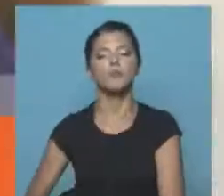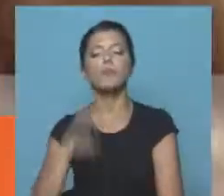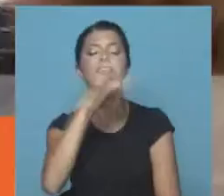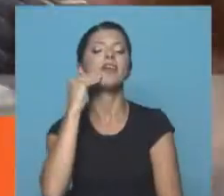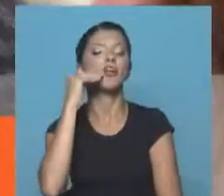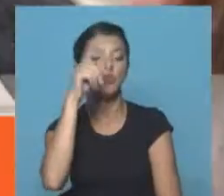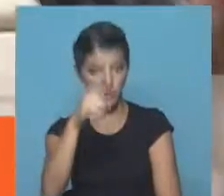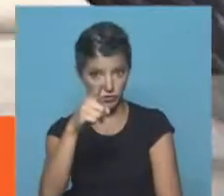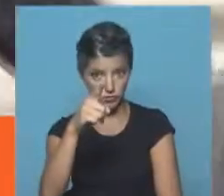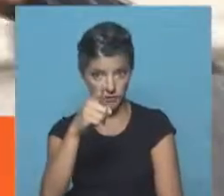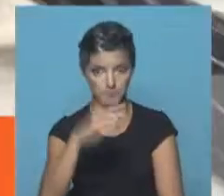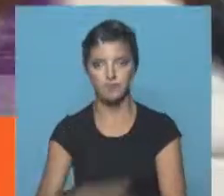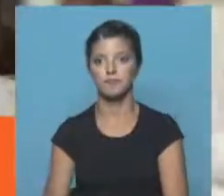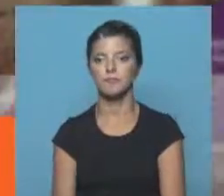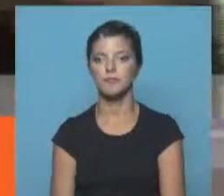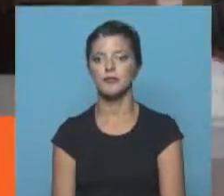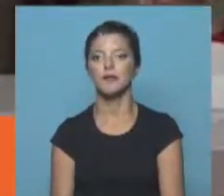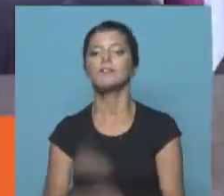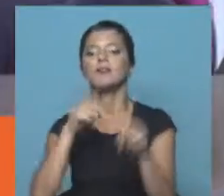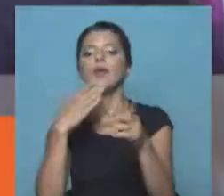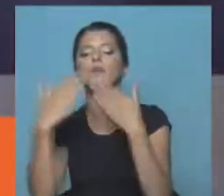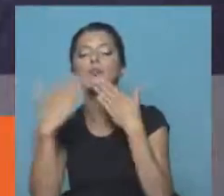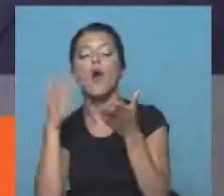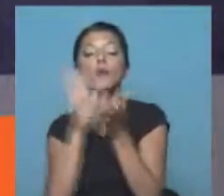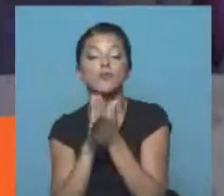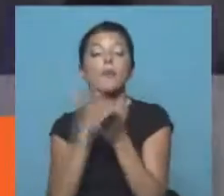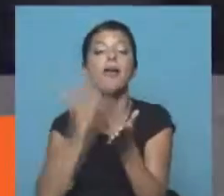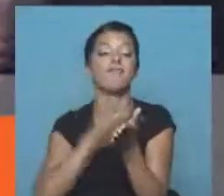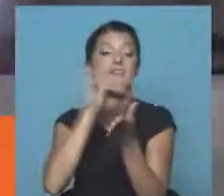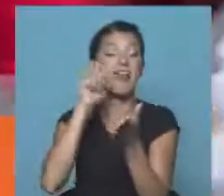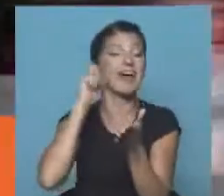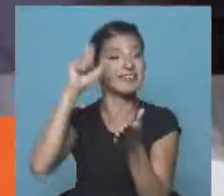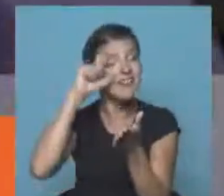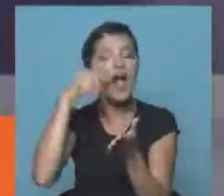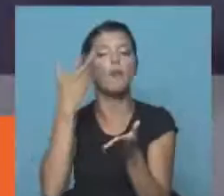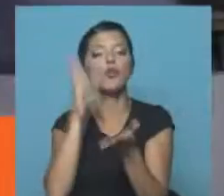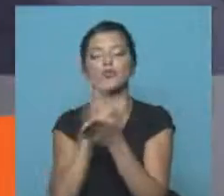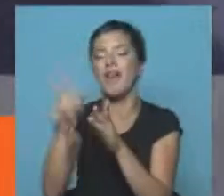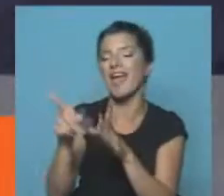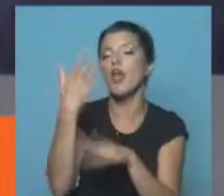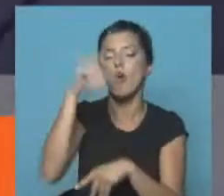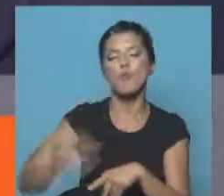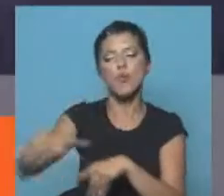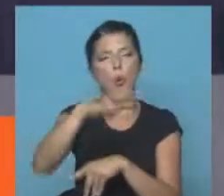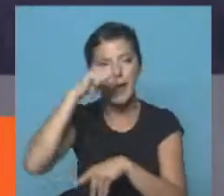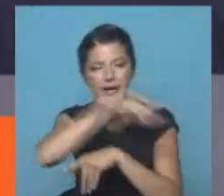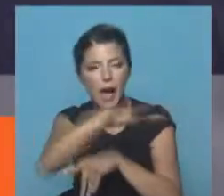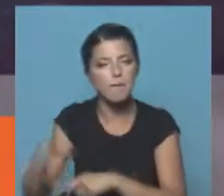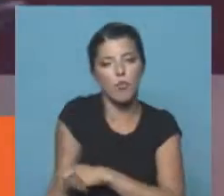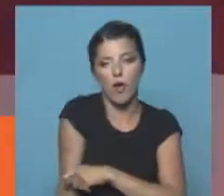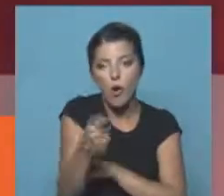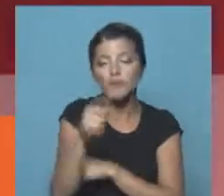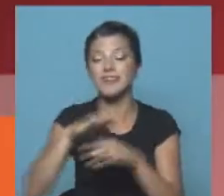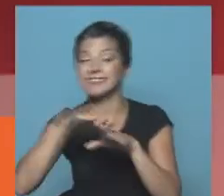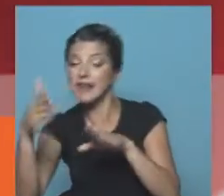Unido, Nigel Farage, y hablaron del rechazo de Trump a un proyecto eólico cercano a un campo de golf de su propiedad en